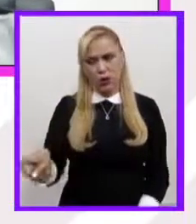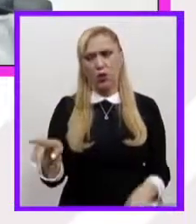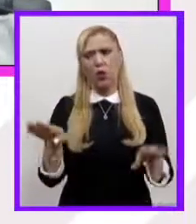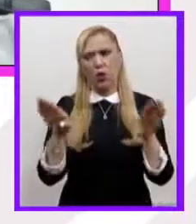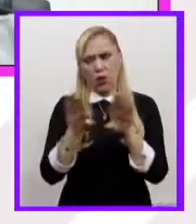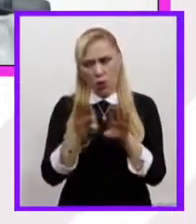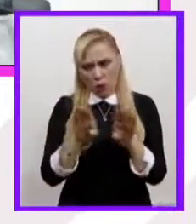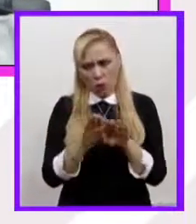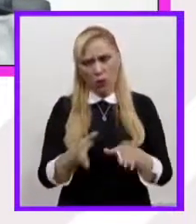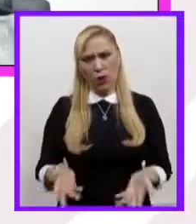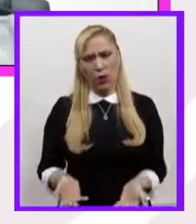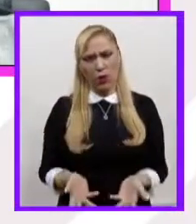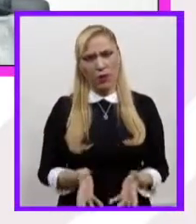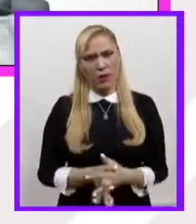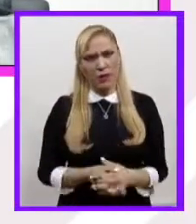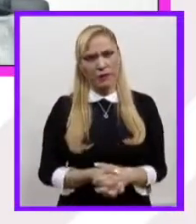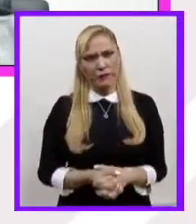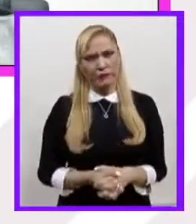¿cómo digamos,